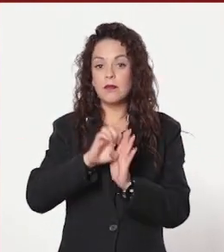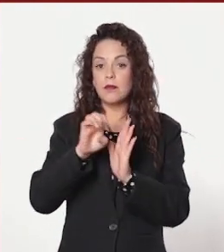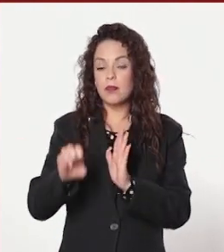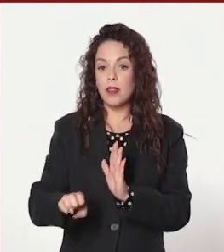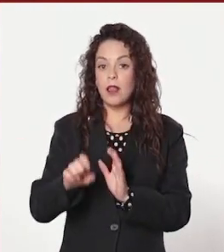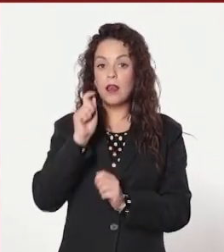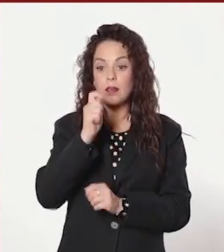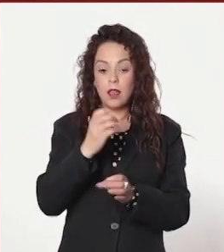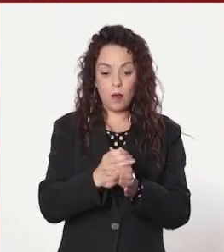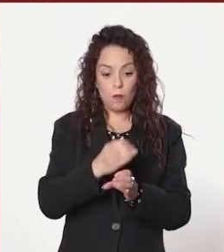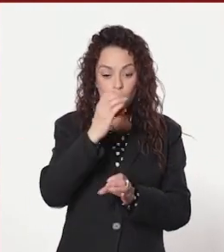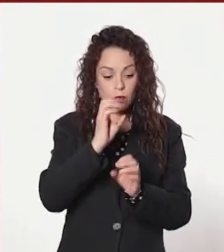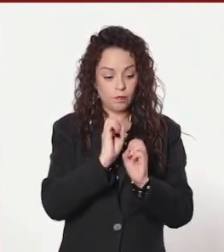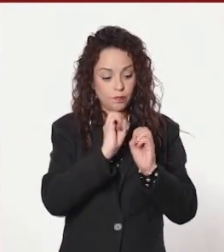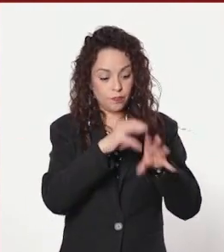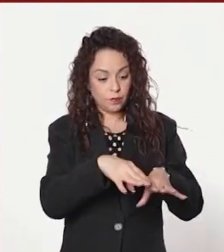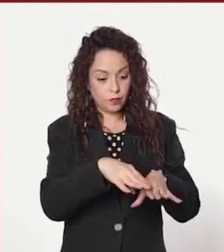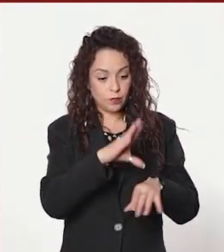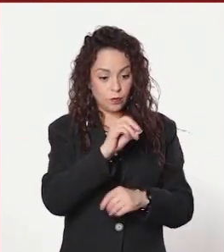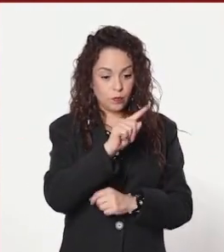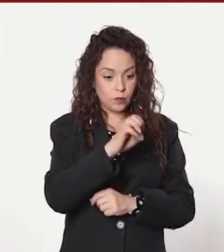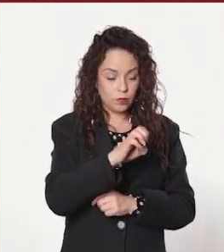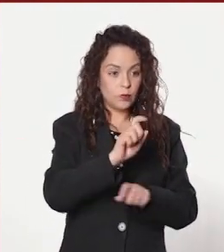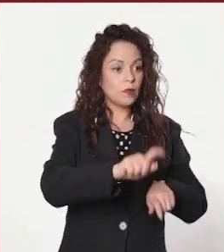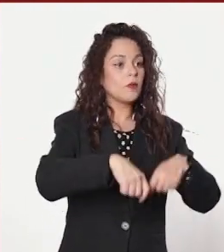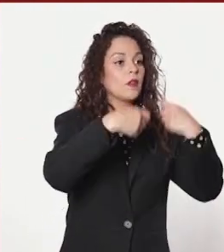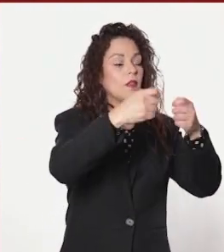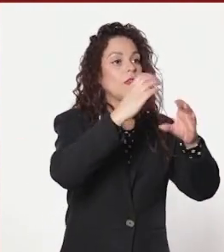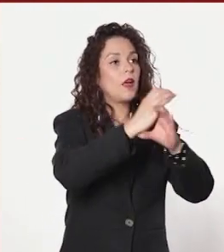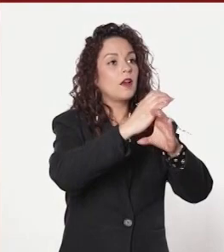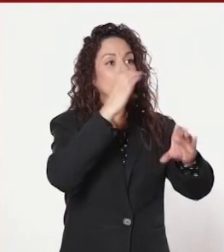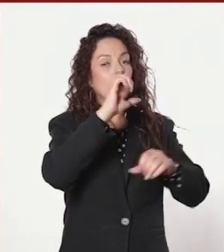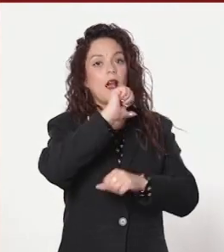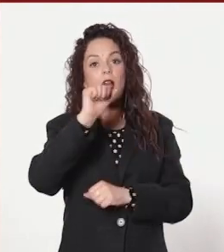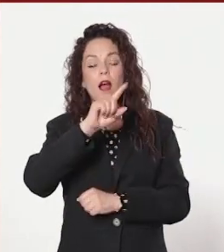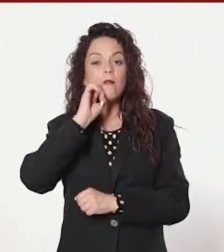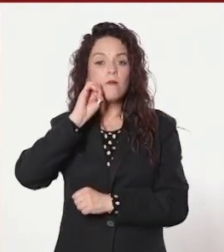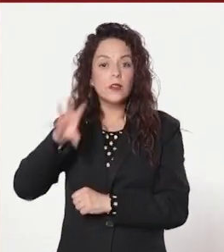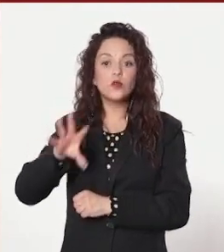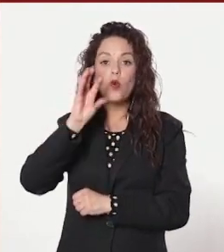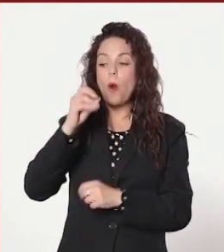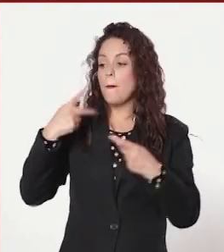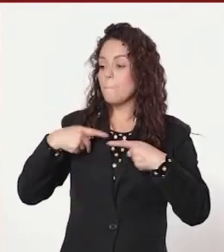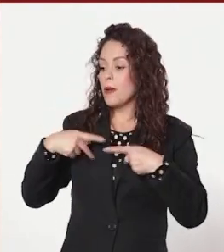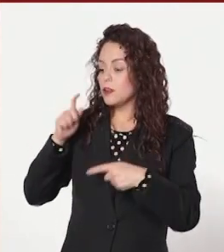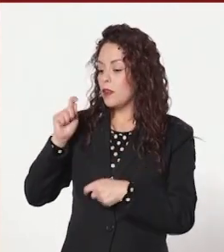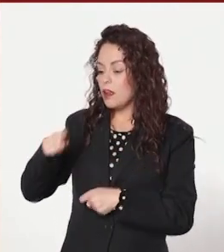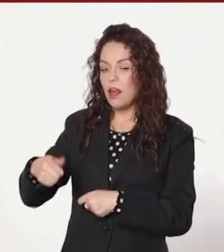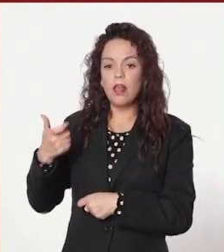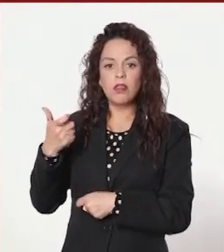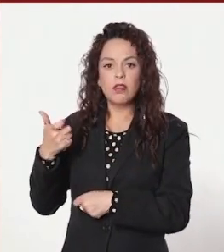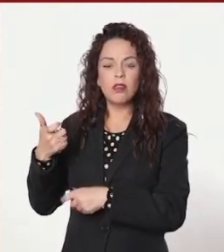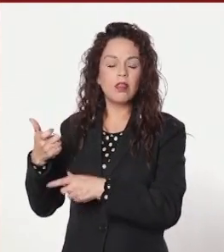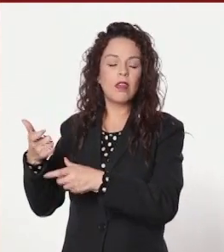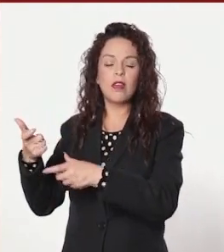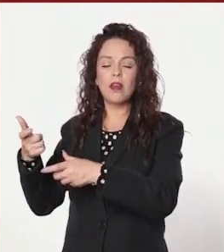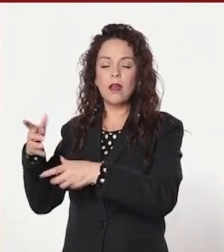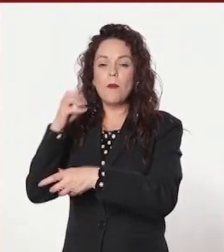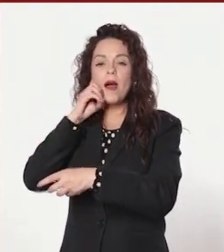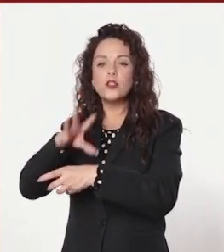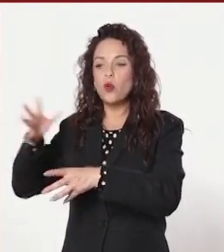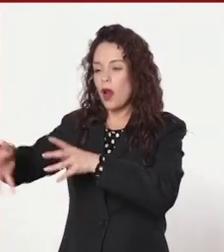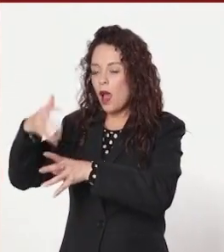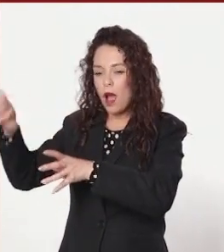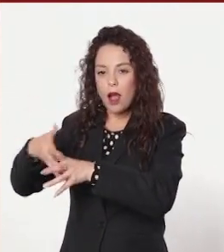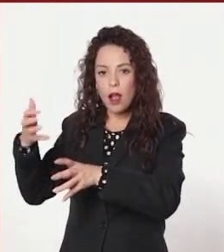reciclable en el bote, dárselo al camión de la basura, al reciclador o llevarlo a un centro de acopio, están haciendo lo